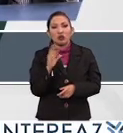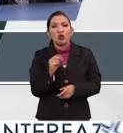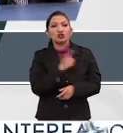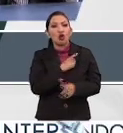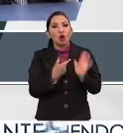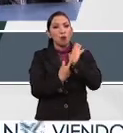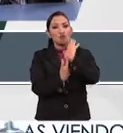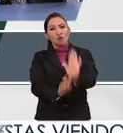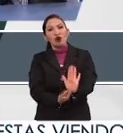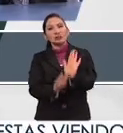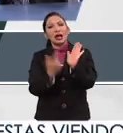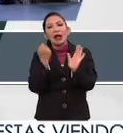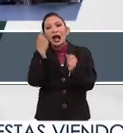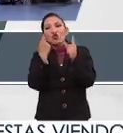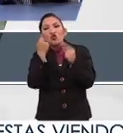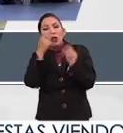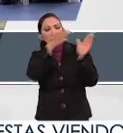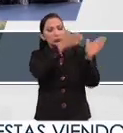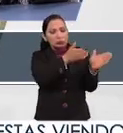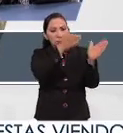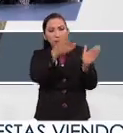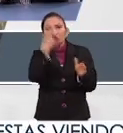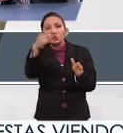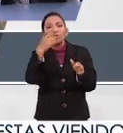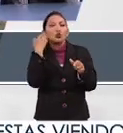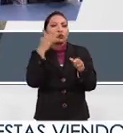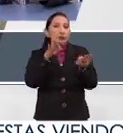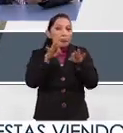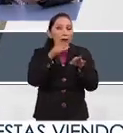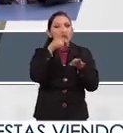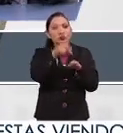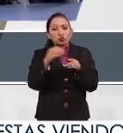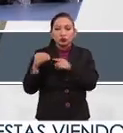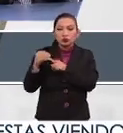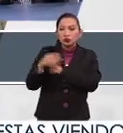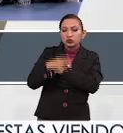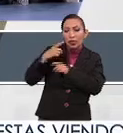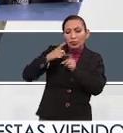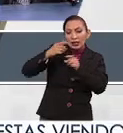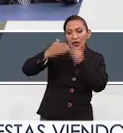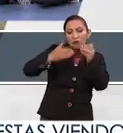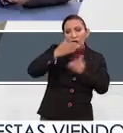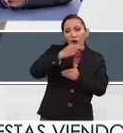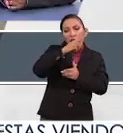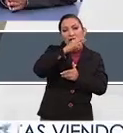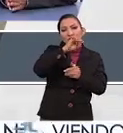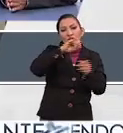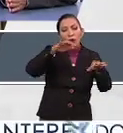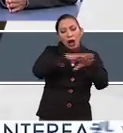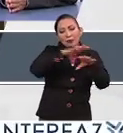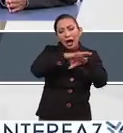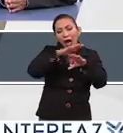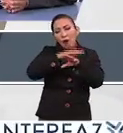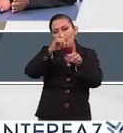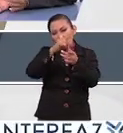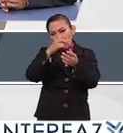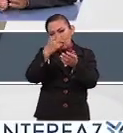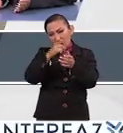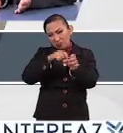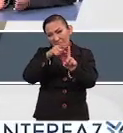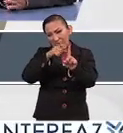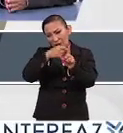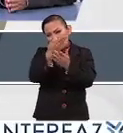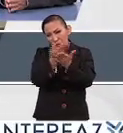estamos mostrando ciertas facetas del trabajo, de las influencias del desarrollo de Ríos como caricaturista,